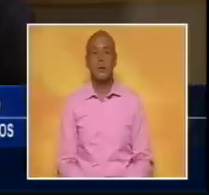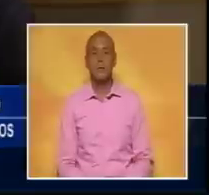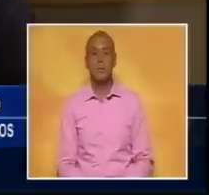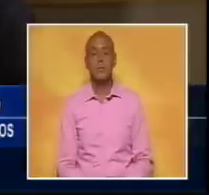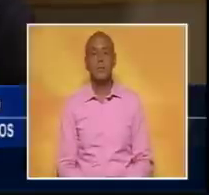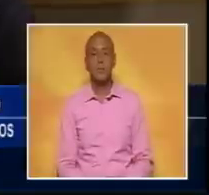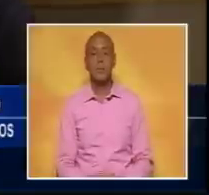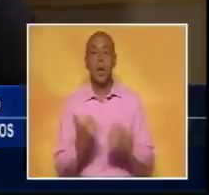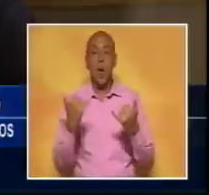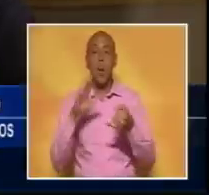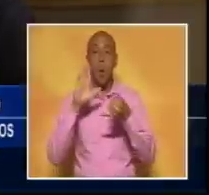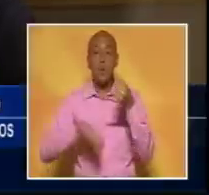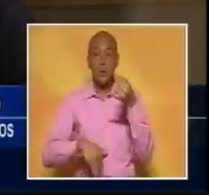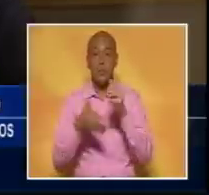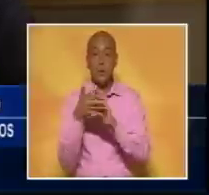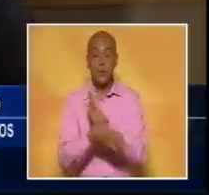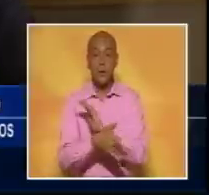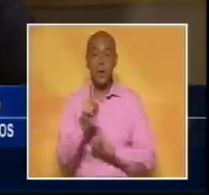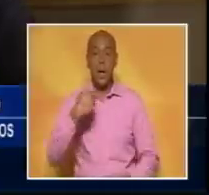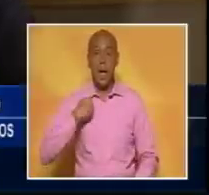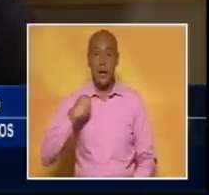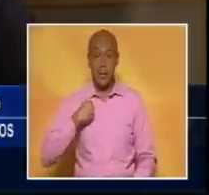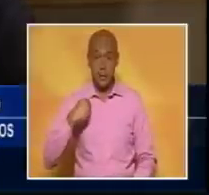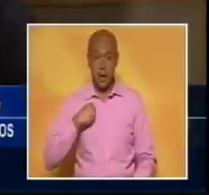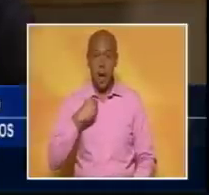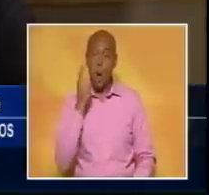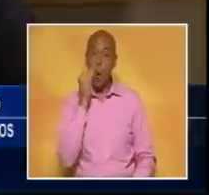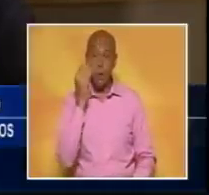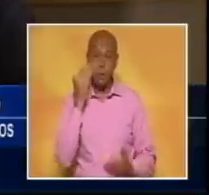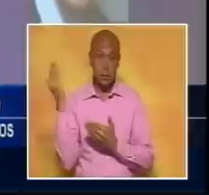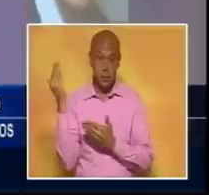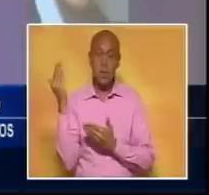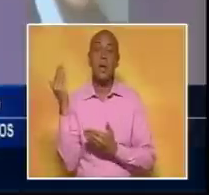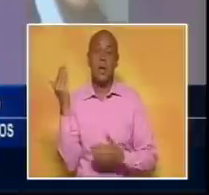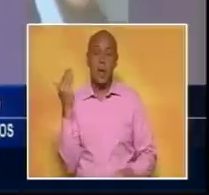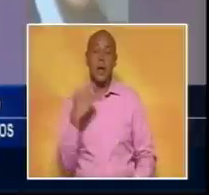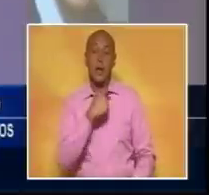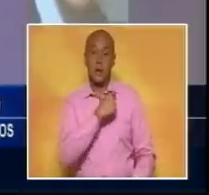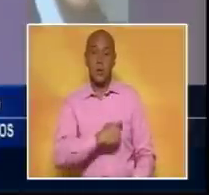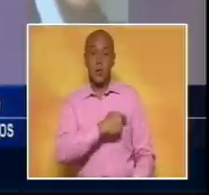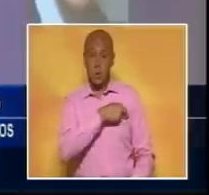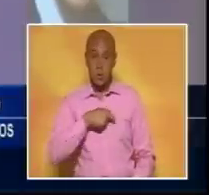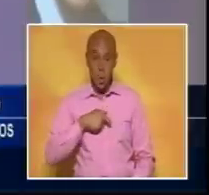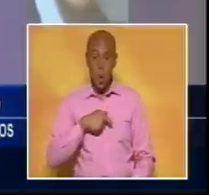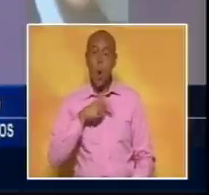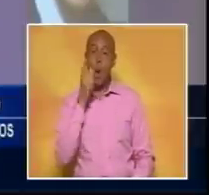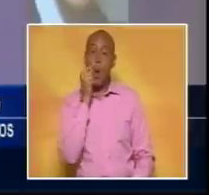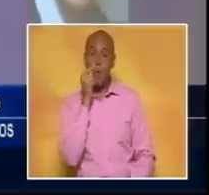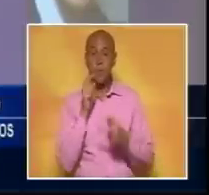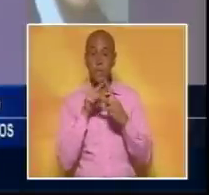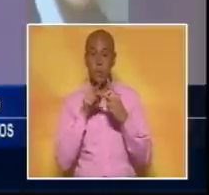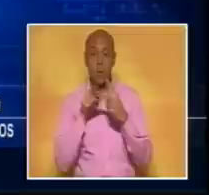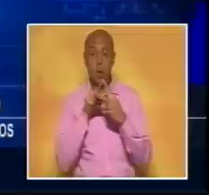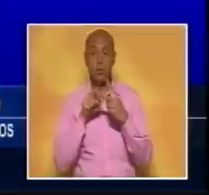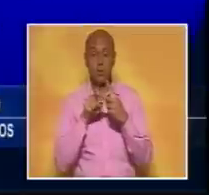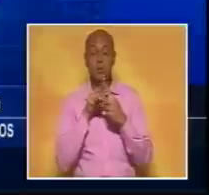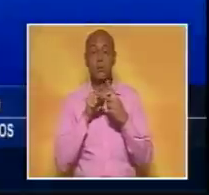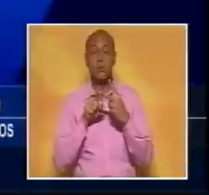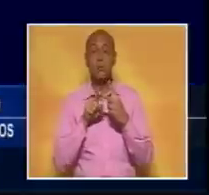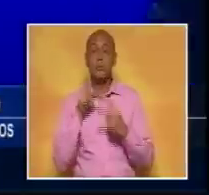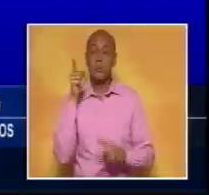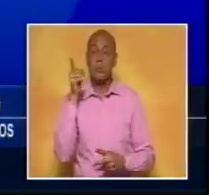Y cerramos con el canadiense James Peebles y los suizos Michael Mayor y Didier Queloz, quienes